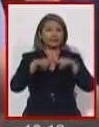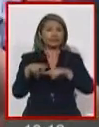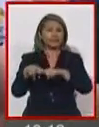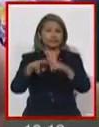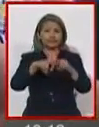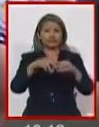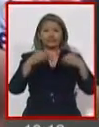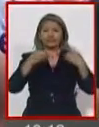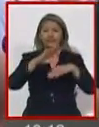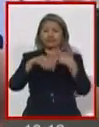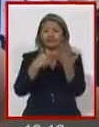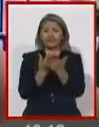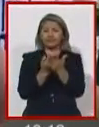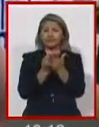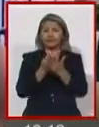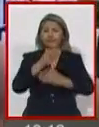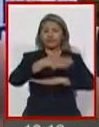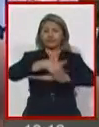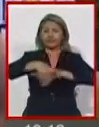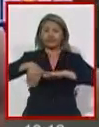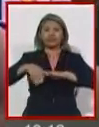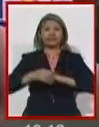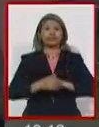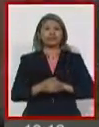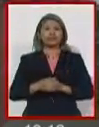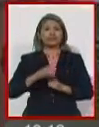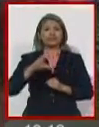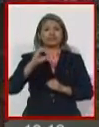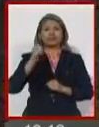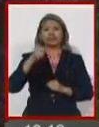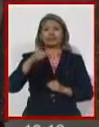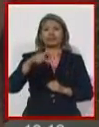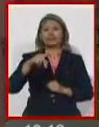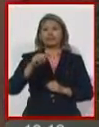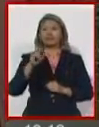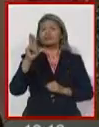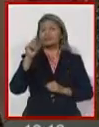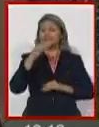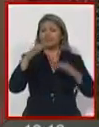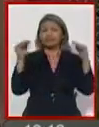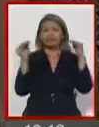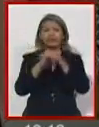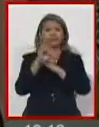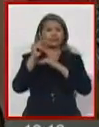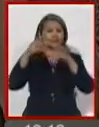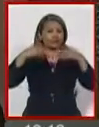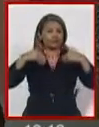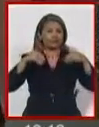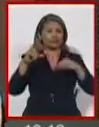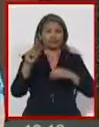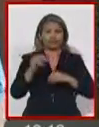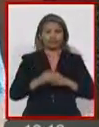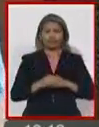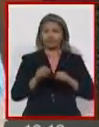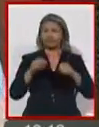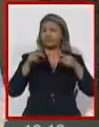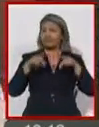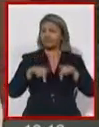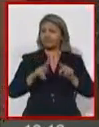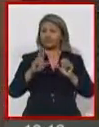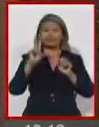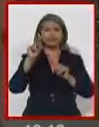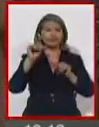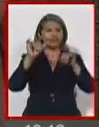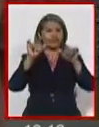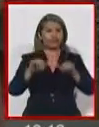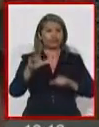observar, todo lo que es la Alameda de la Avenida La Campana. Esto no es un mercado. ¿No permitirán el asentamiento? No